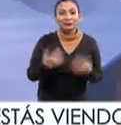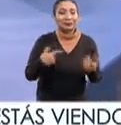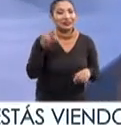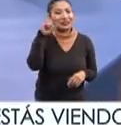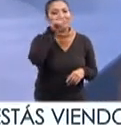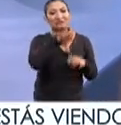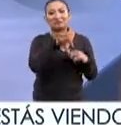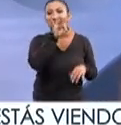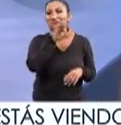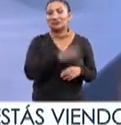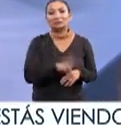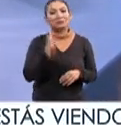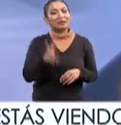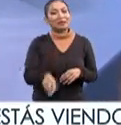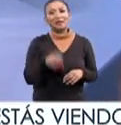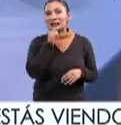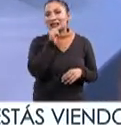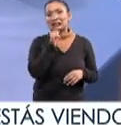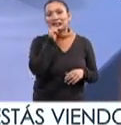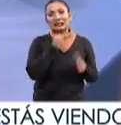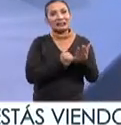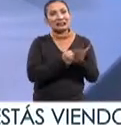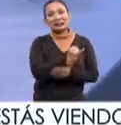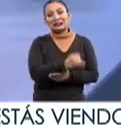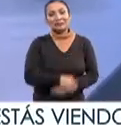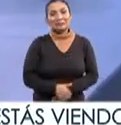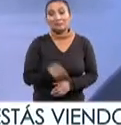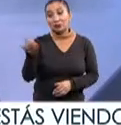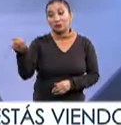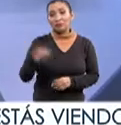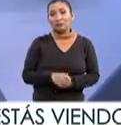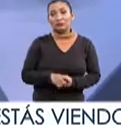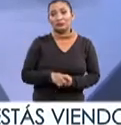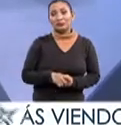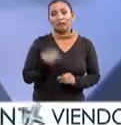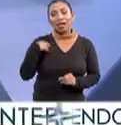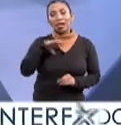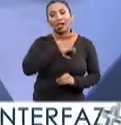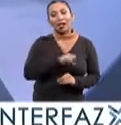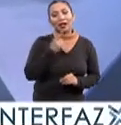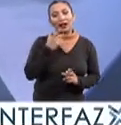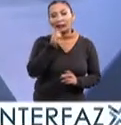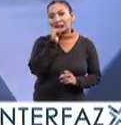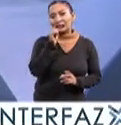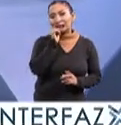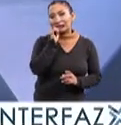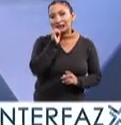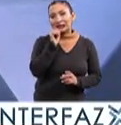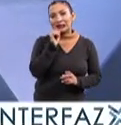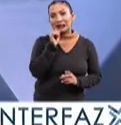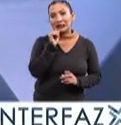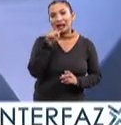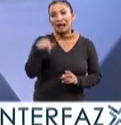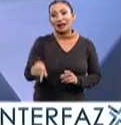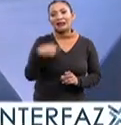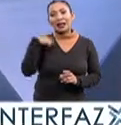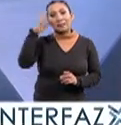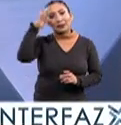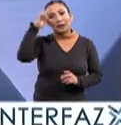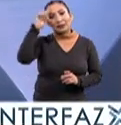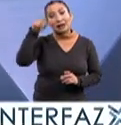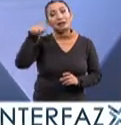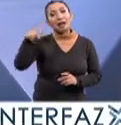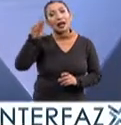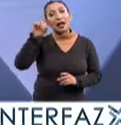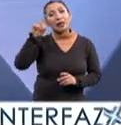una difícil elección. La verdad es que todavía no lo he decidido, Omar. ¿Tú? Bueno, pues yo tengo ganas no he ido a la de Kandinsky aquí en el Palacio de Bellas Artes, no